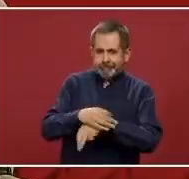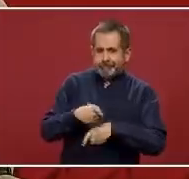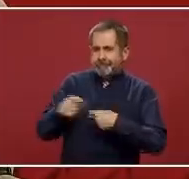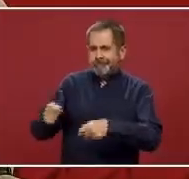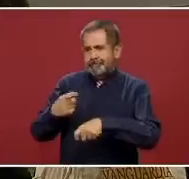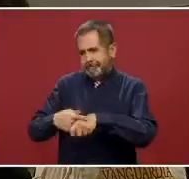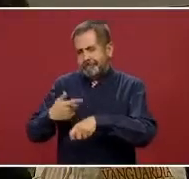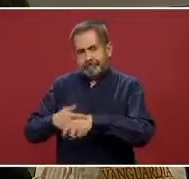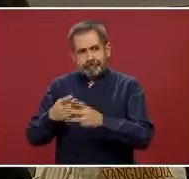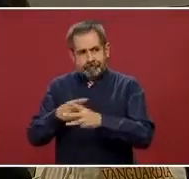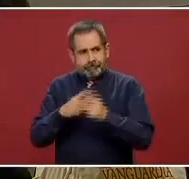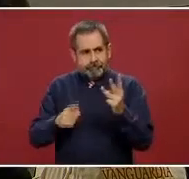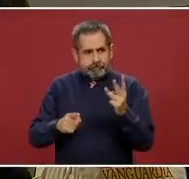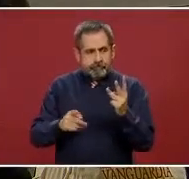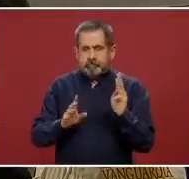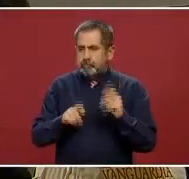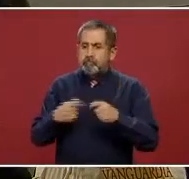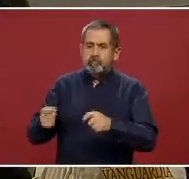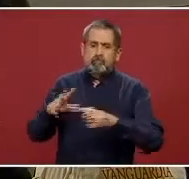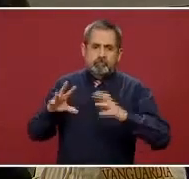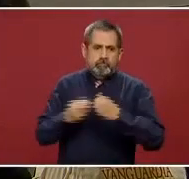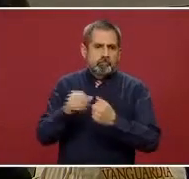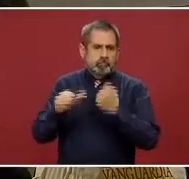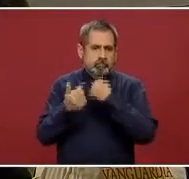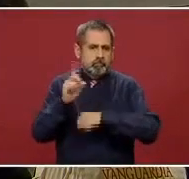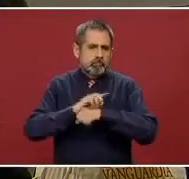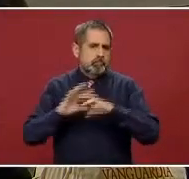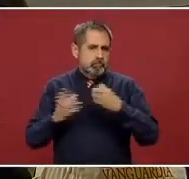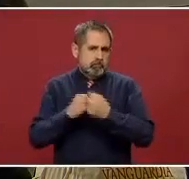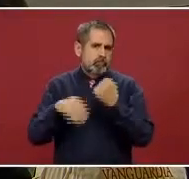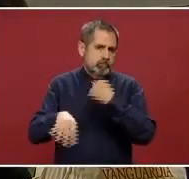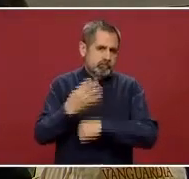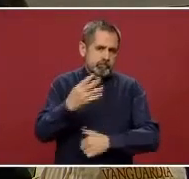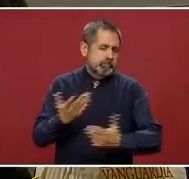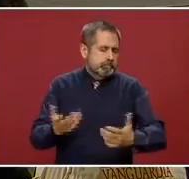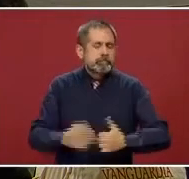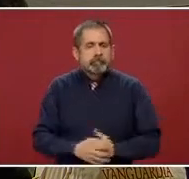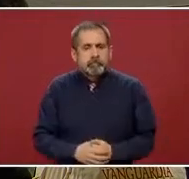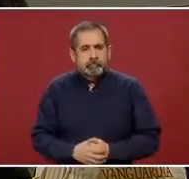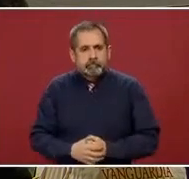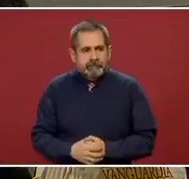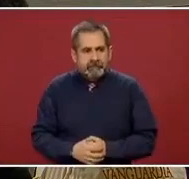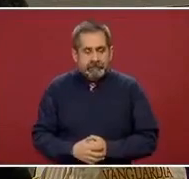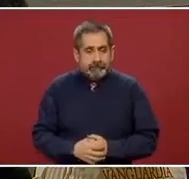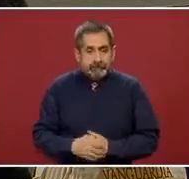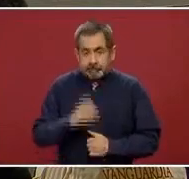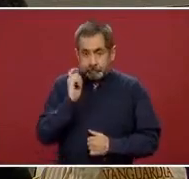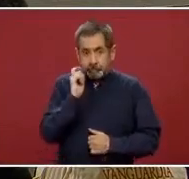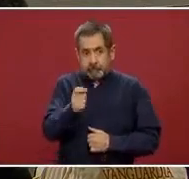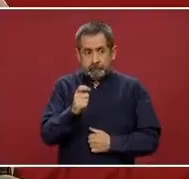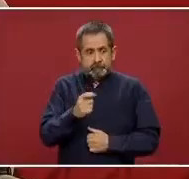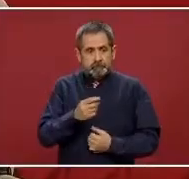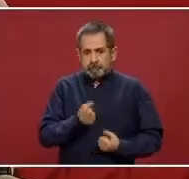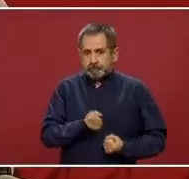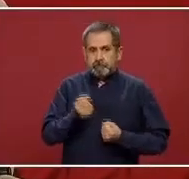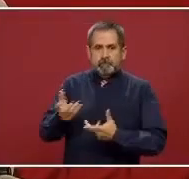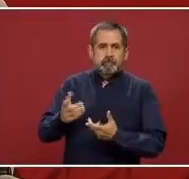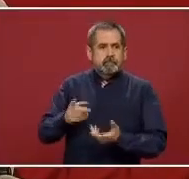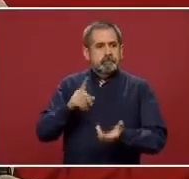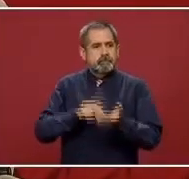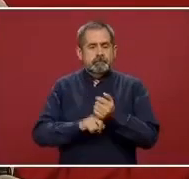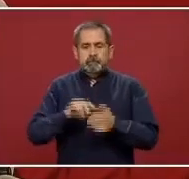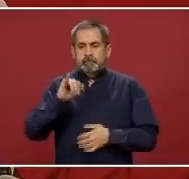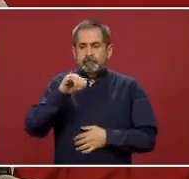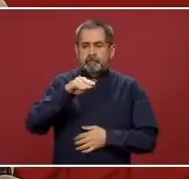general, no se cubren. Entonces, esto es una contribución de la Seguridad Social